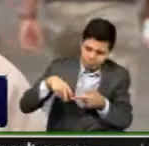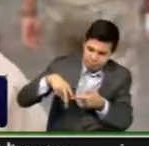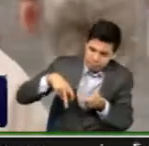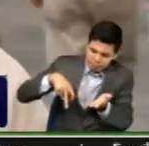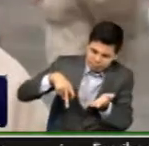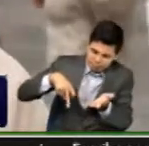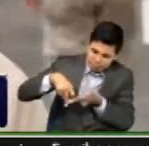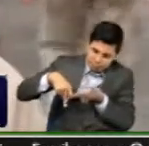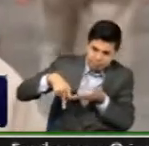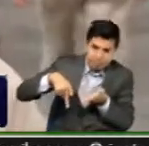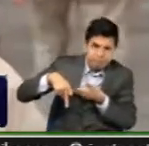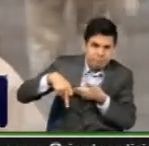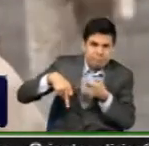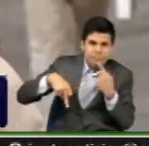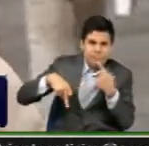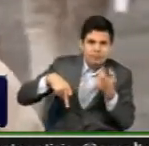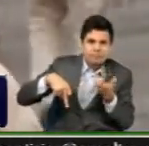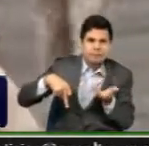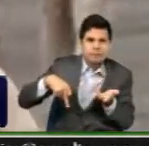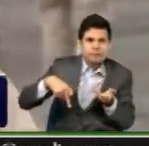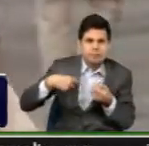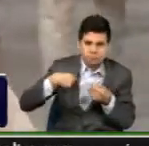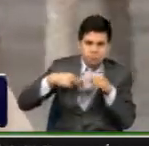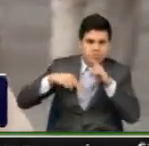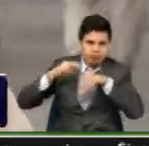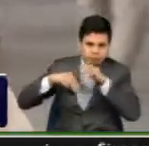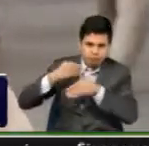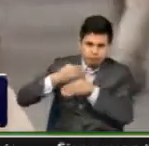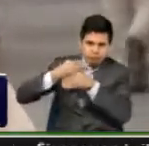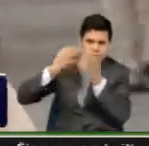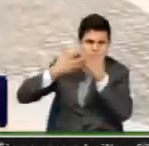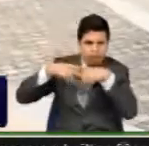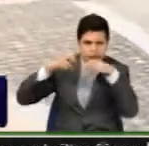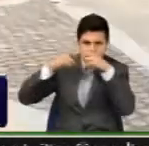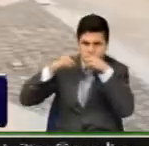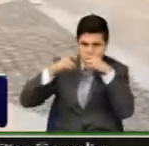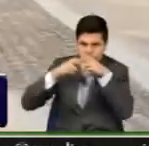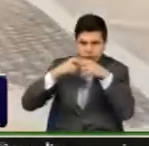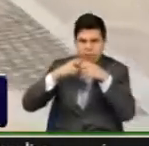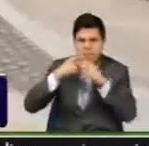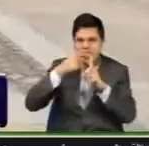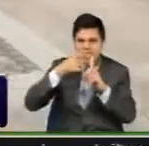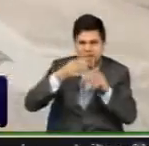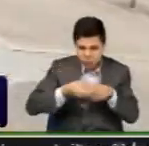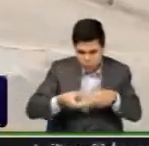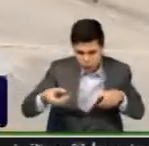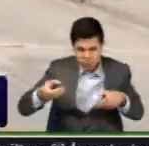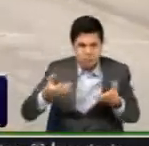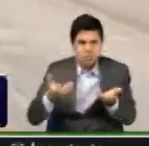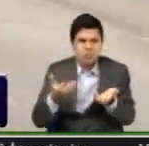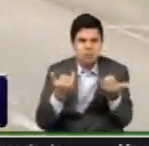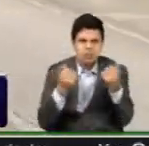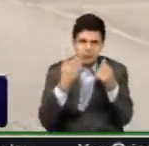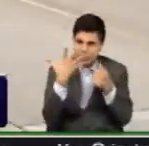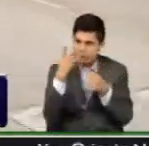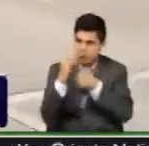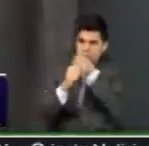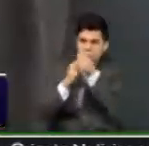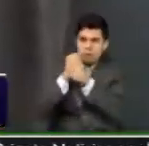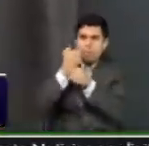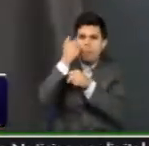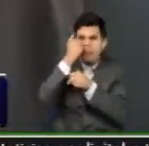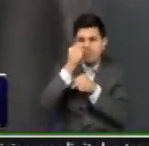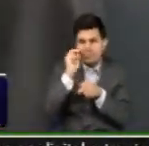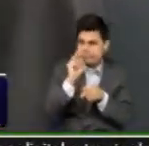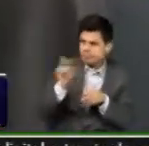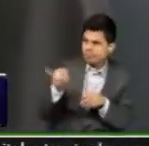poco. Oficial de construcción, electricidad y plomería. A sus 50 años pide la colaboración de quienes se conmuevan con